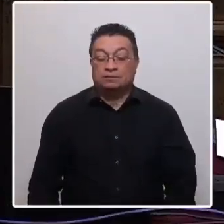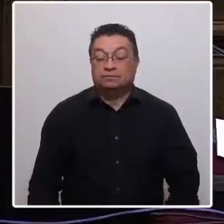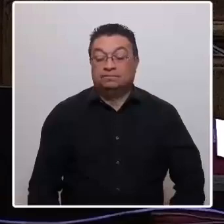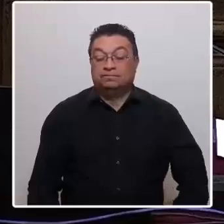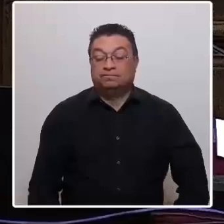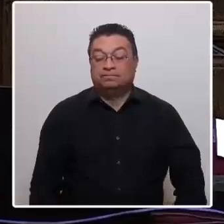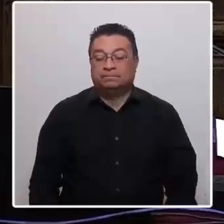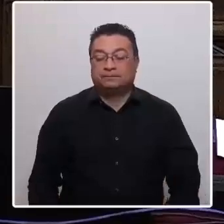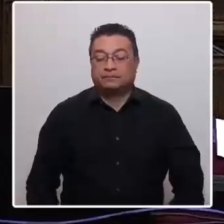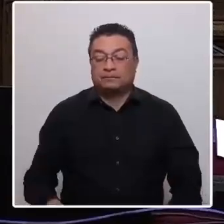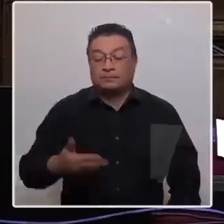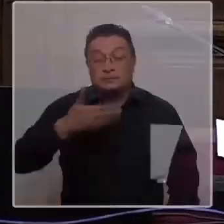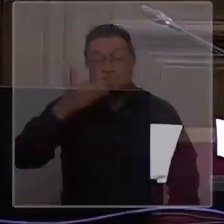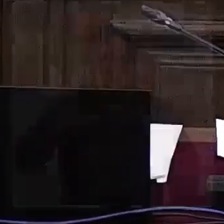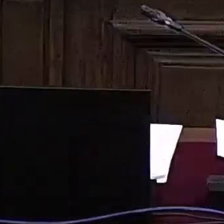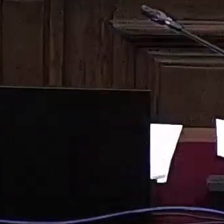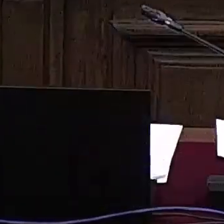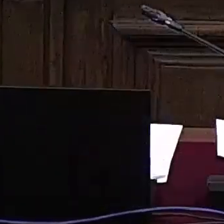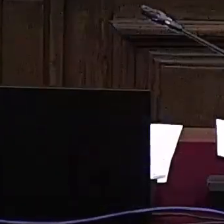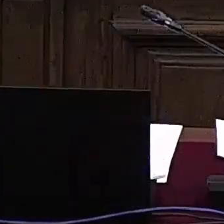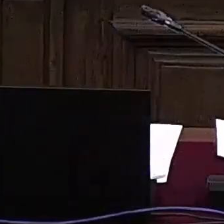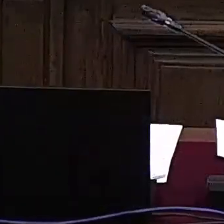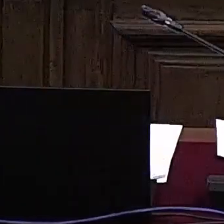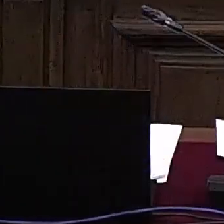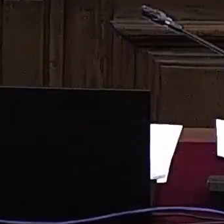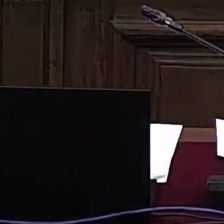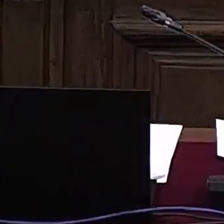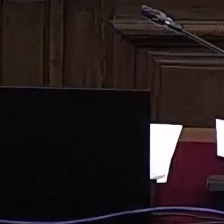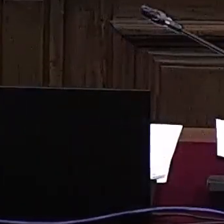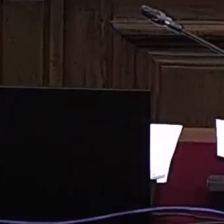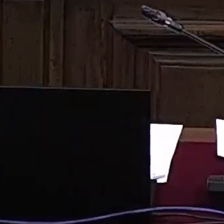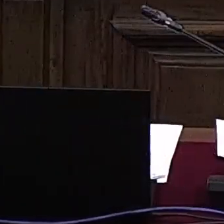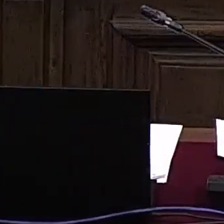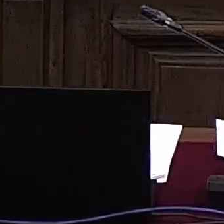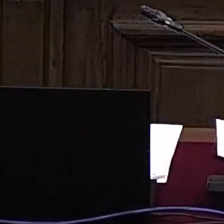Tiene la palabra la convencional Lisette Vergara.